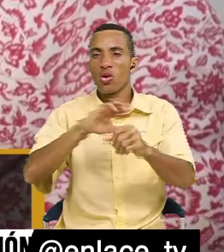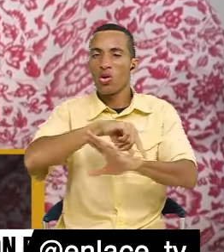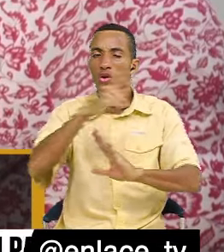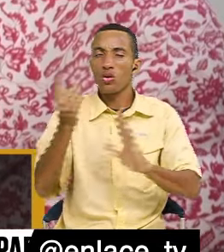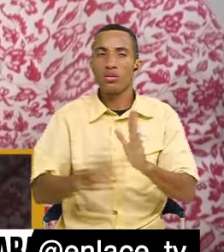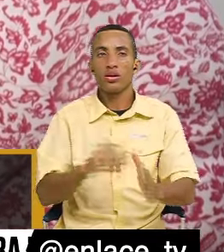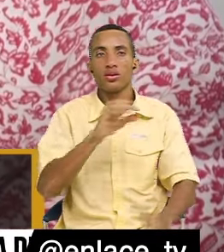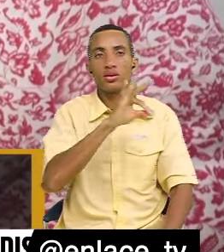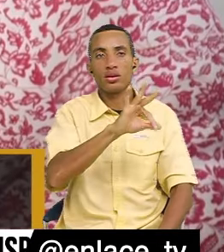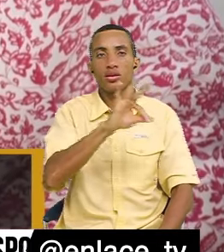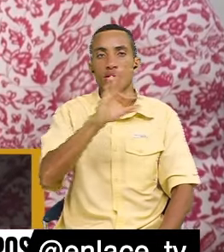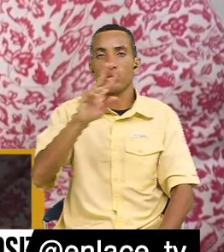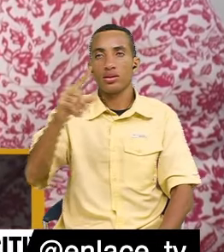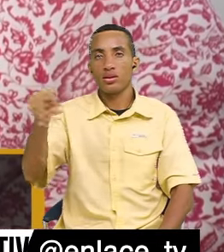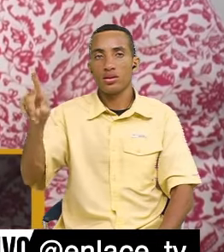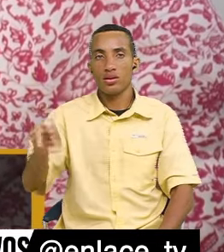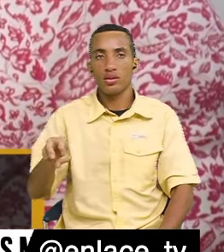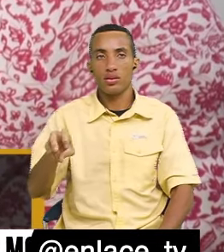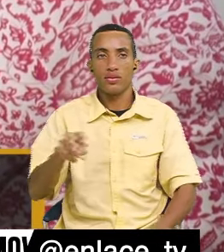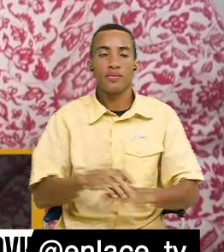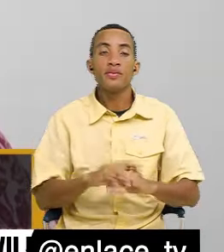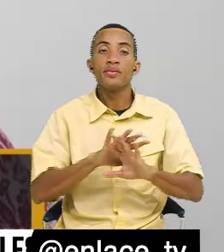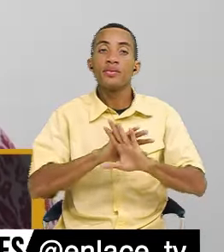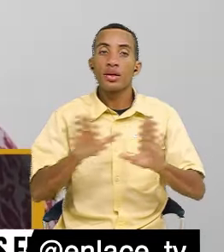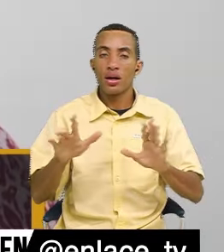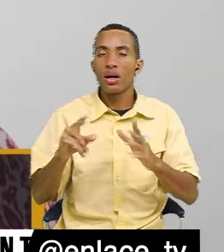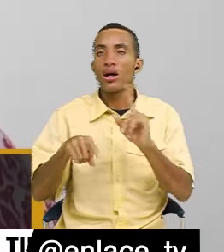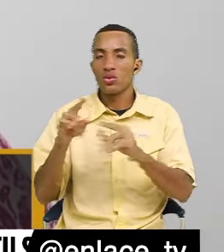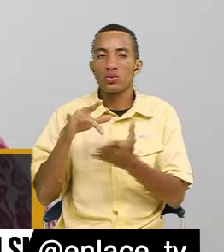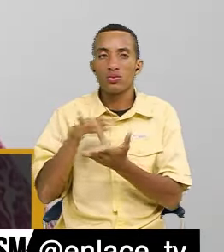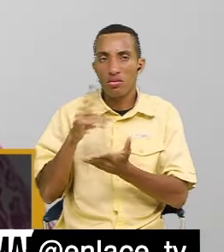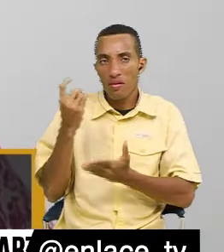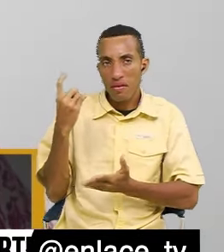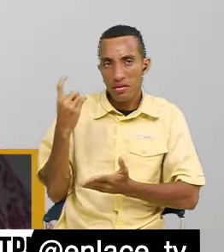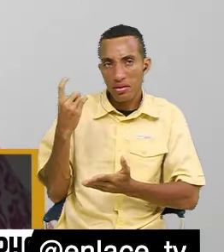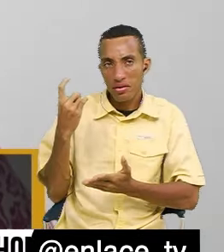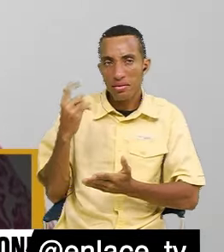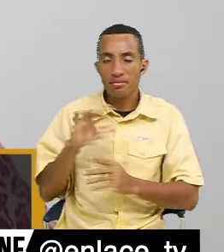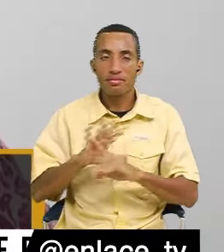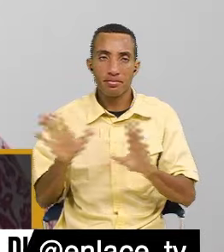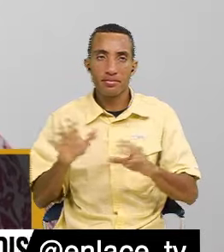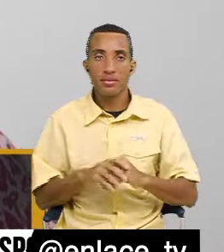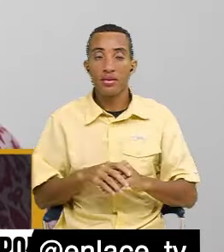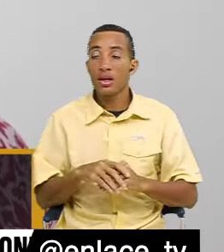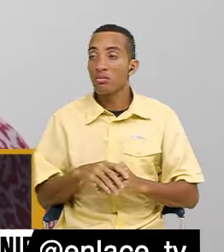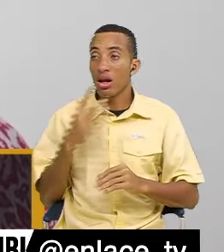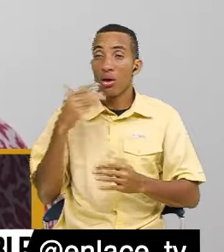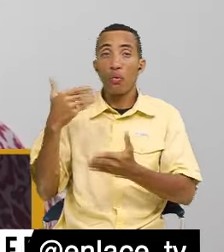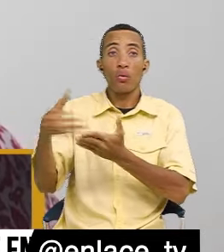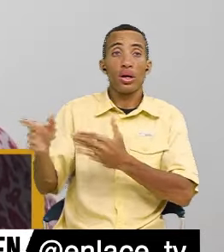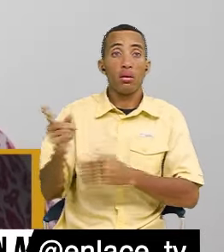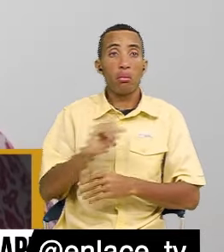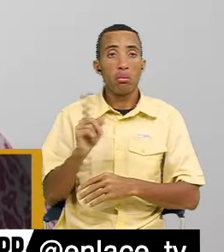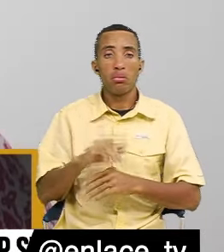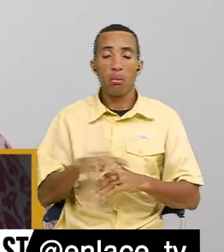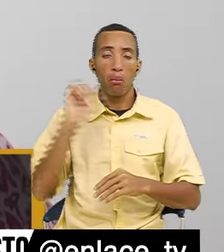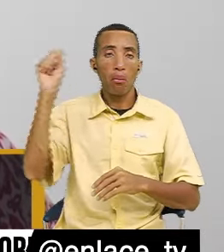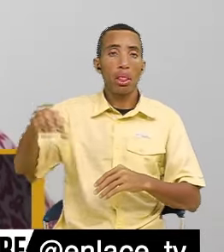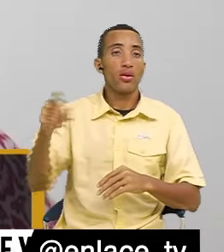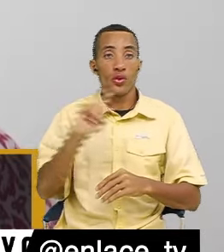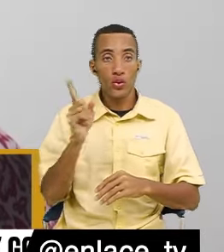60 días hará el proceso de elección de las juntas de acción comunal pendientes. No, pues resulta que ellas no quedan por fuera, vamos a,